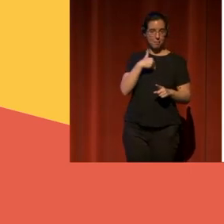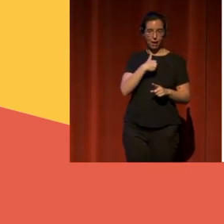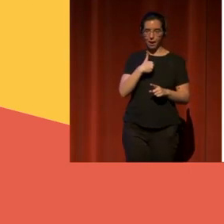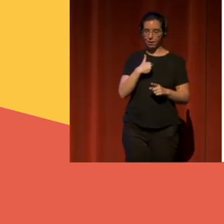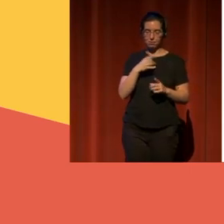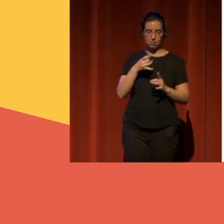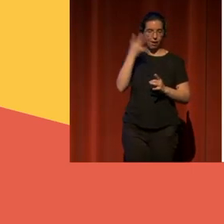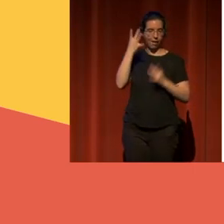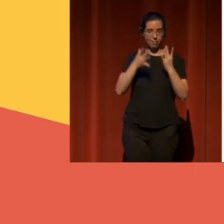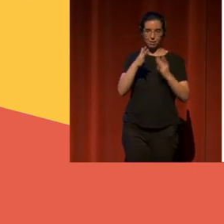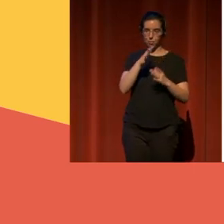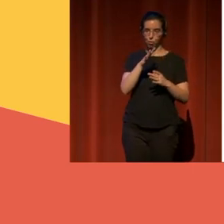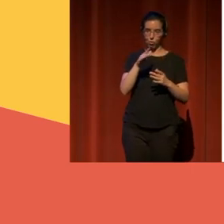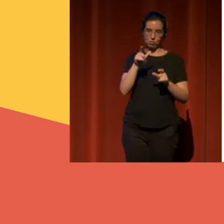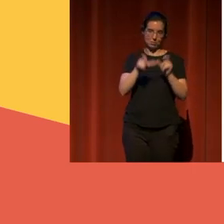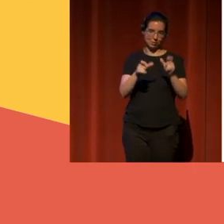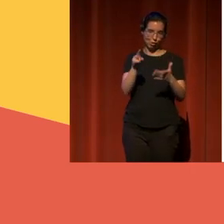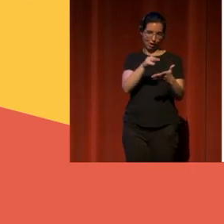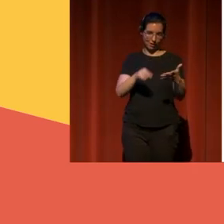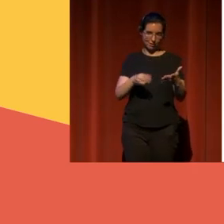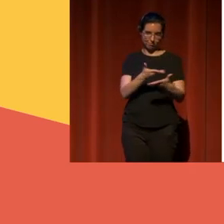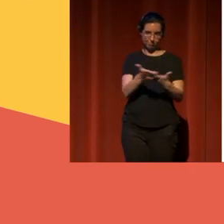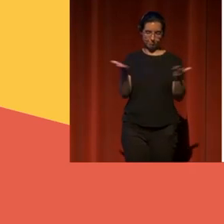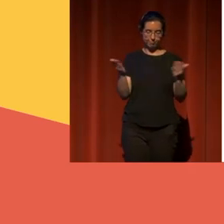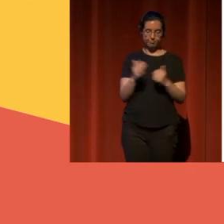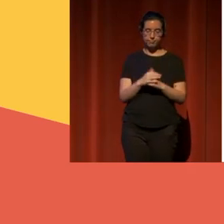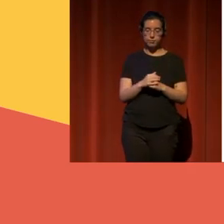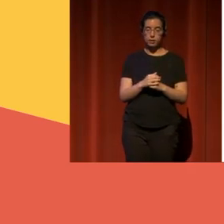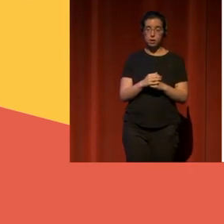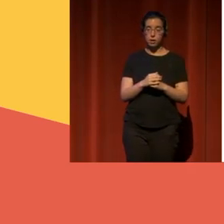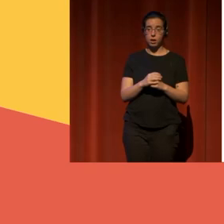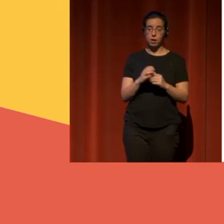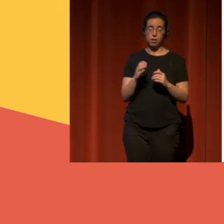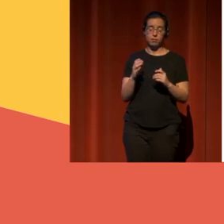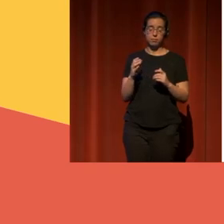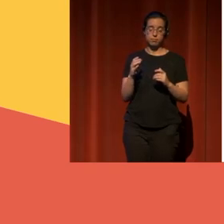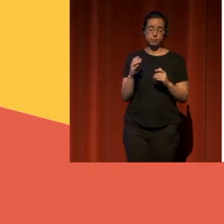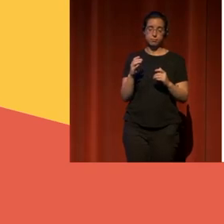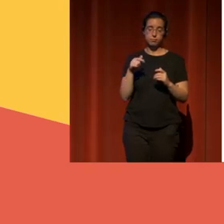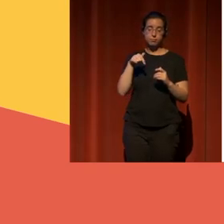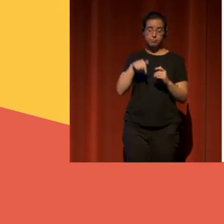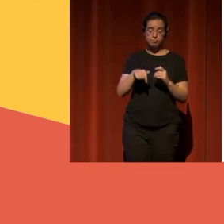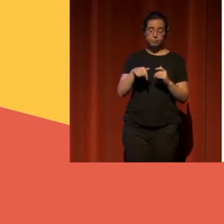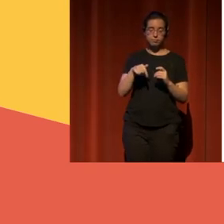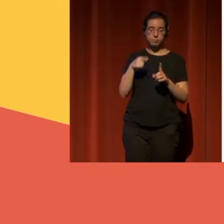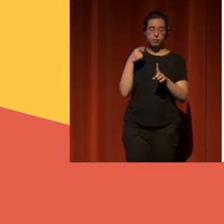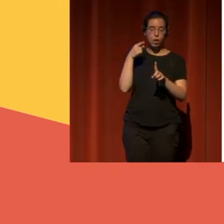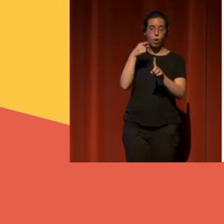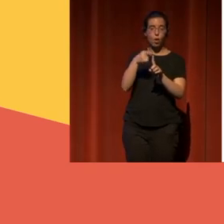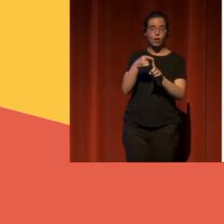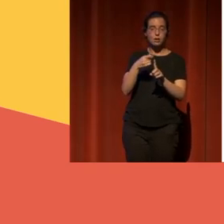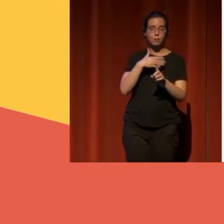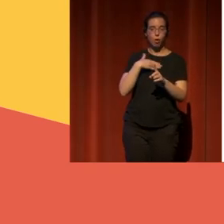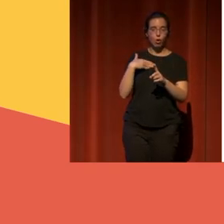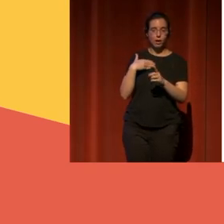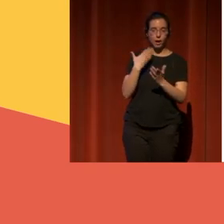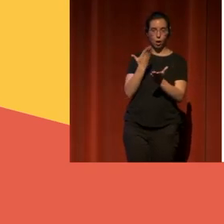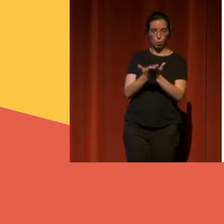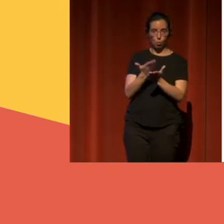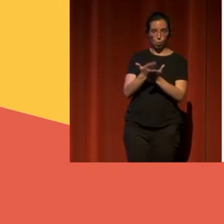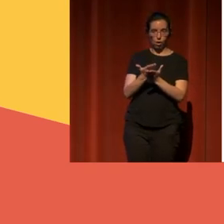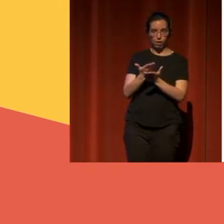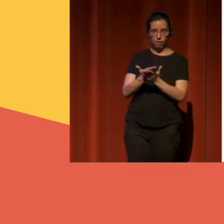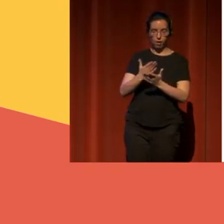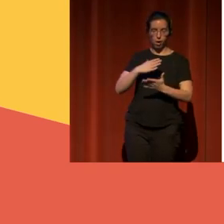en el público lector. Bueno, esta comunicación pretendía mostrar este potencial estético